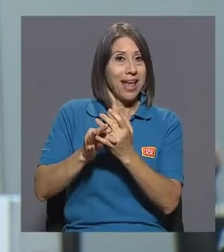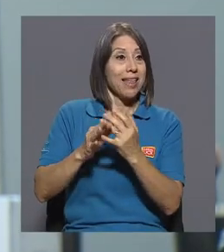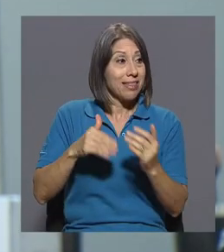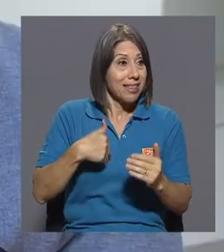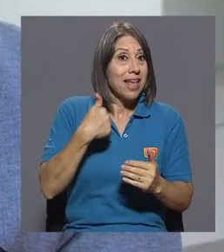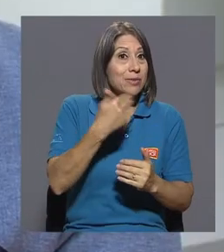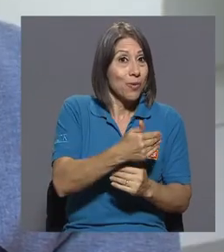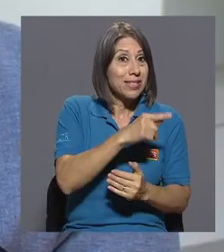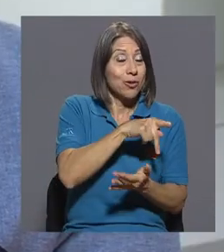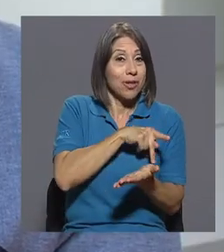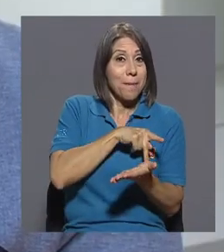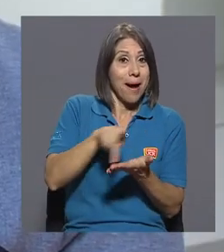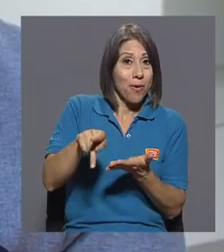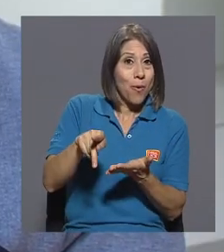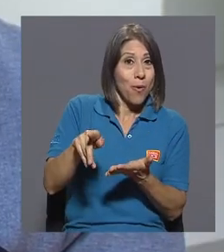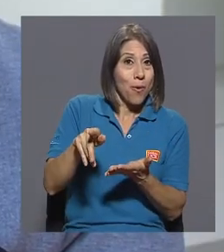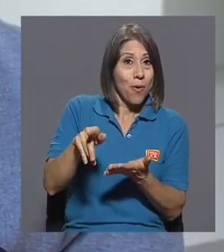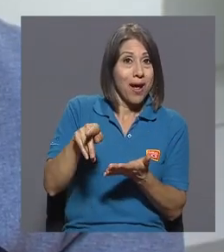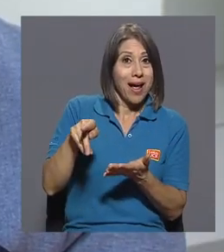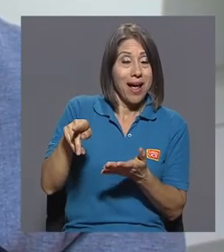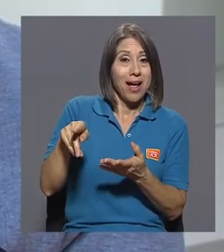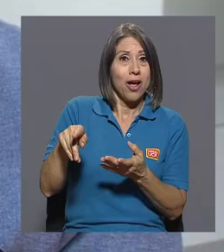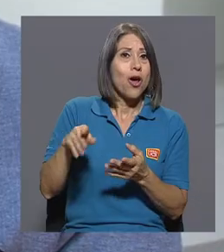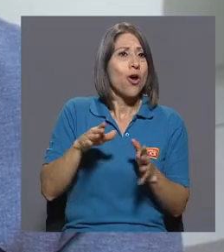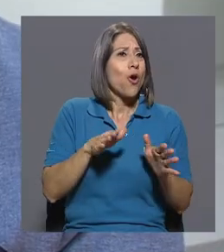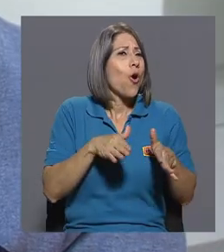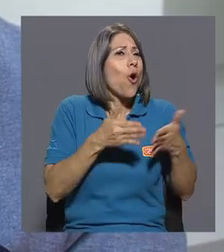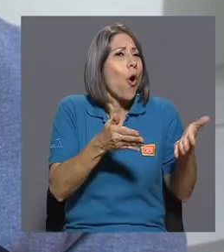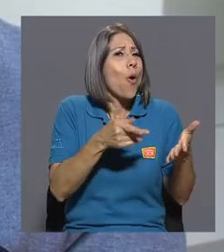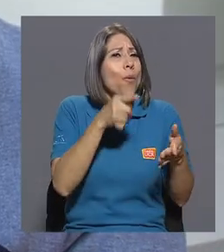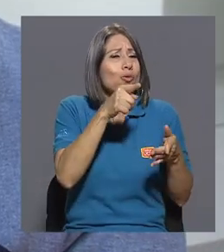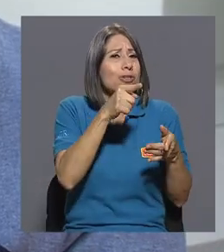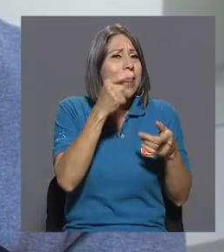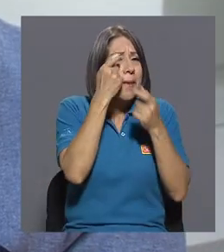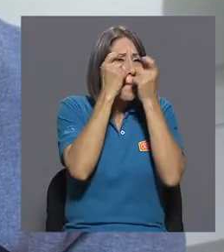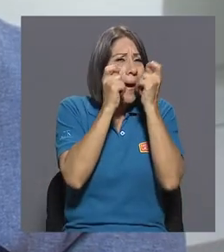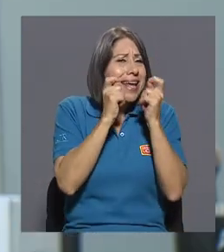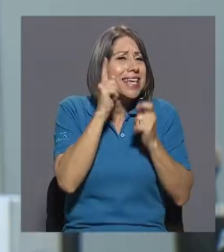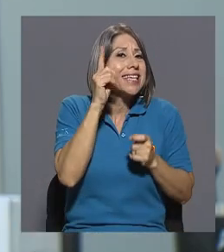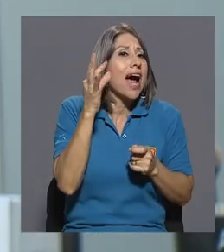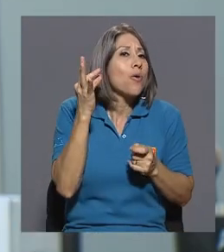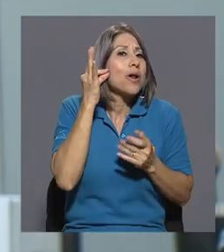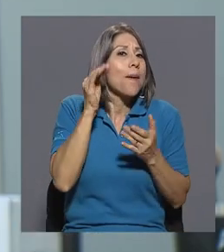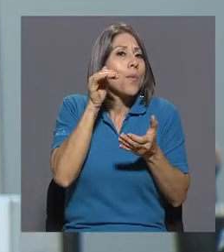¿Cómo maquilla uno a una mujer de un capo? No me recuerdo.